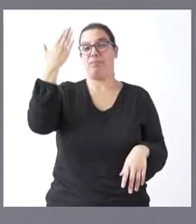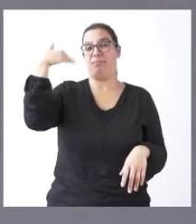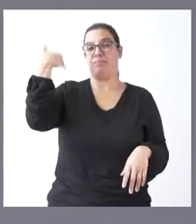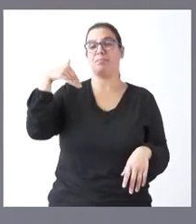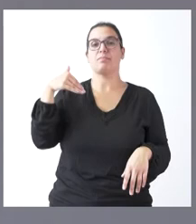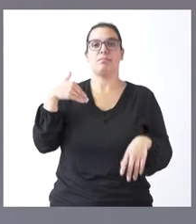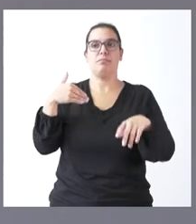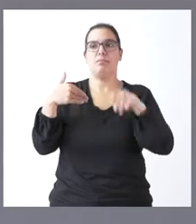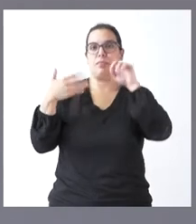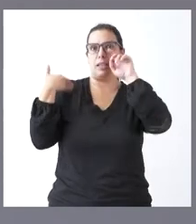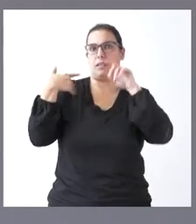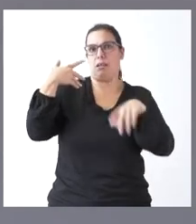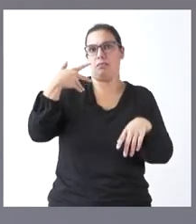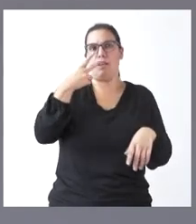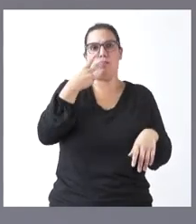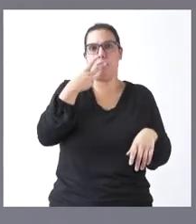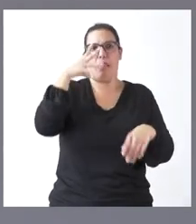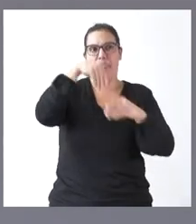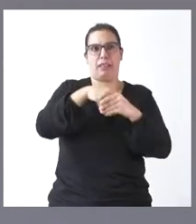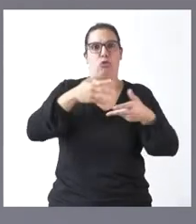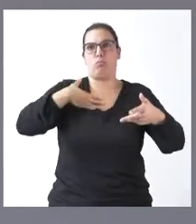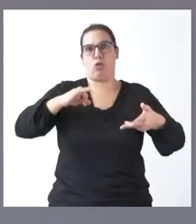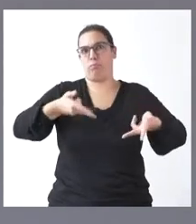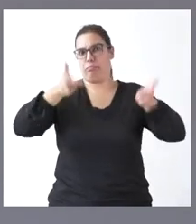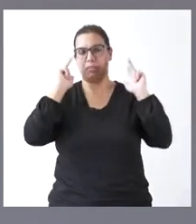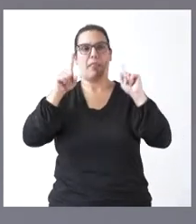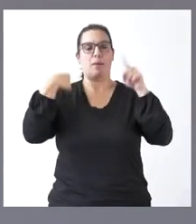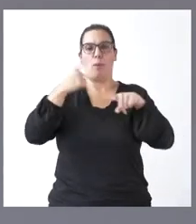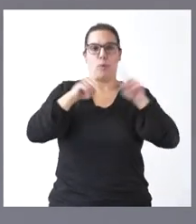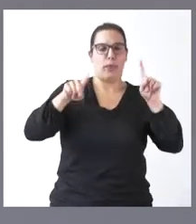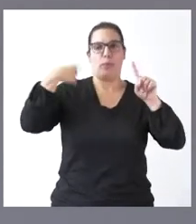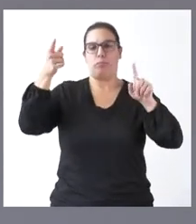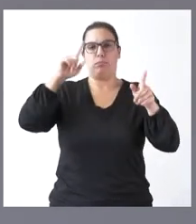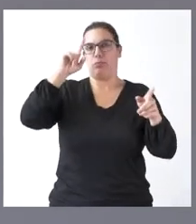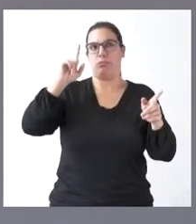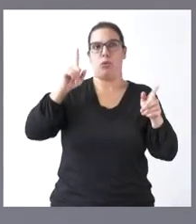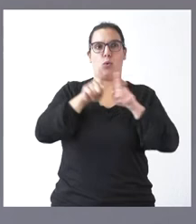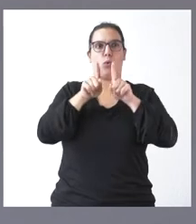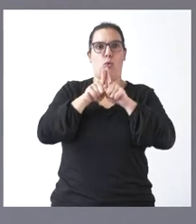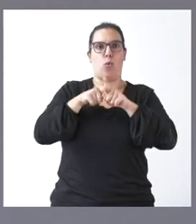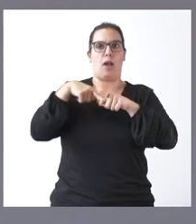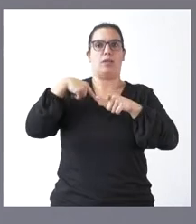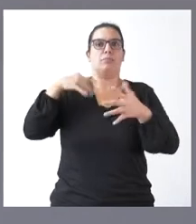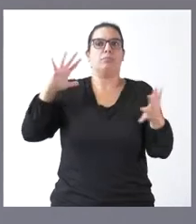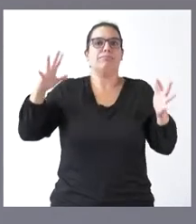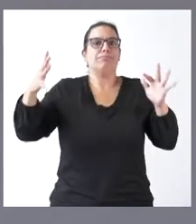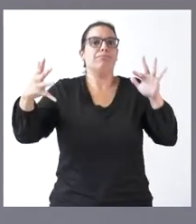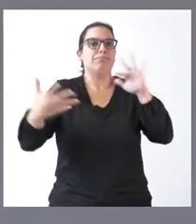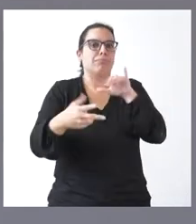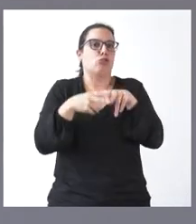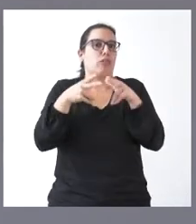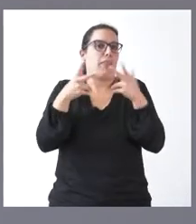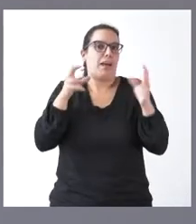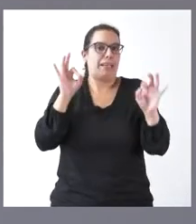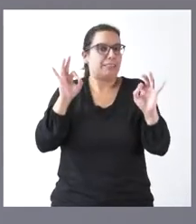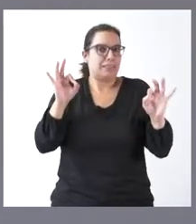que se fumaba en el interior de algunos espacios luego se dejaba de fumar luego no sé qué bien Pues poco a poco la sociedad va cambiando va avanzando pues